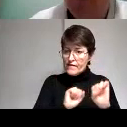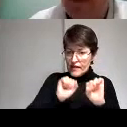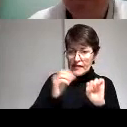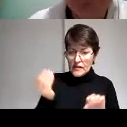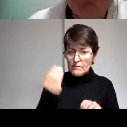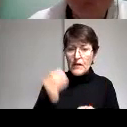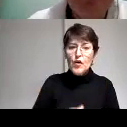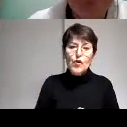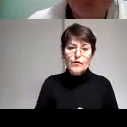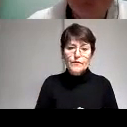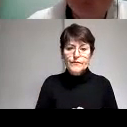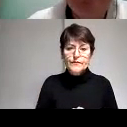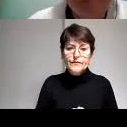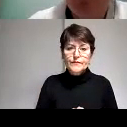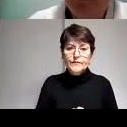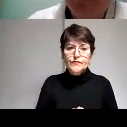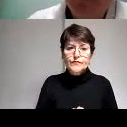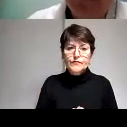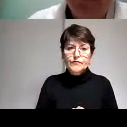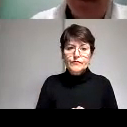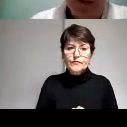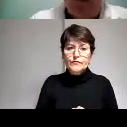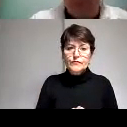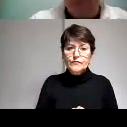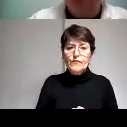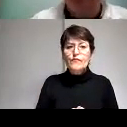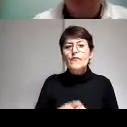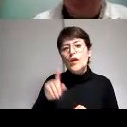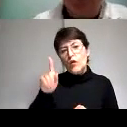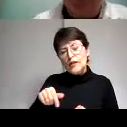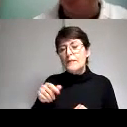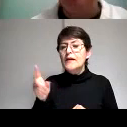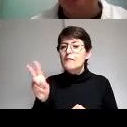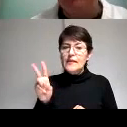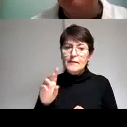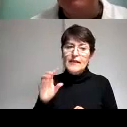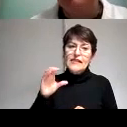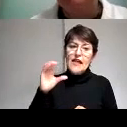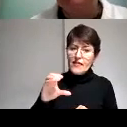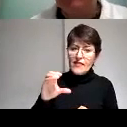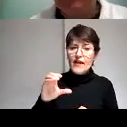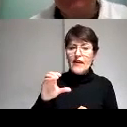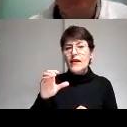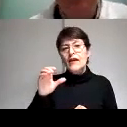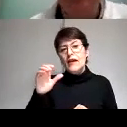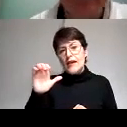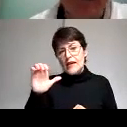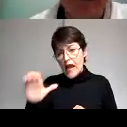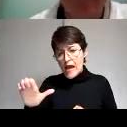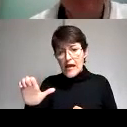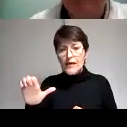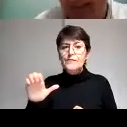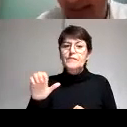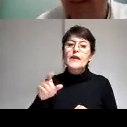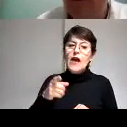magnesio también. Y luego el otro gran grupo, que son los antioxidantes, que son la vitamina A, la C y la